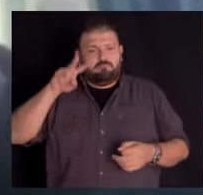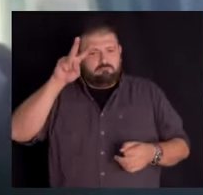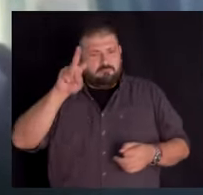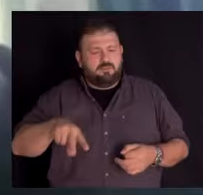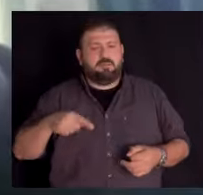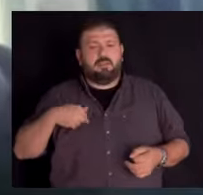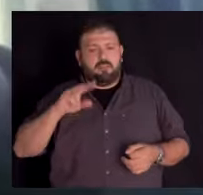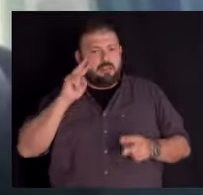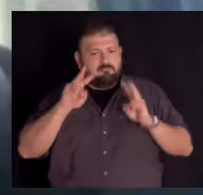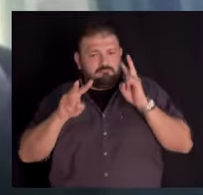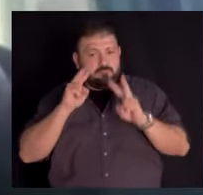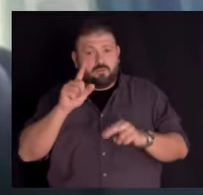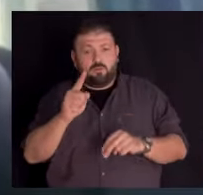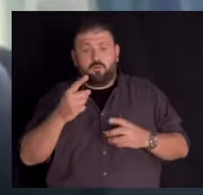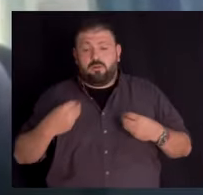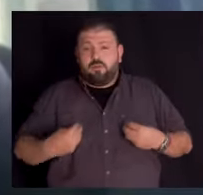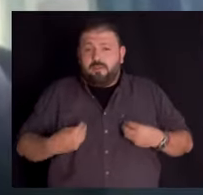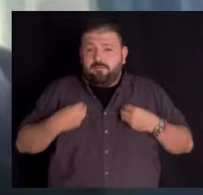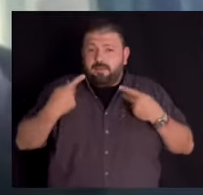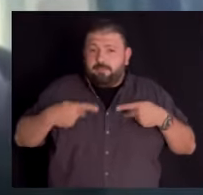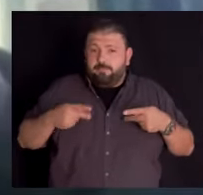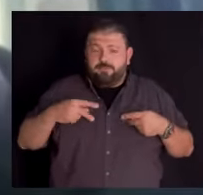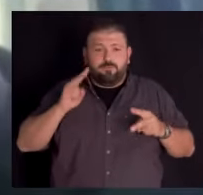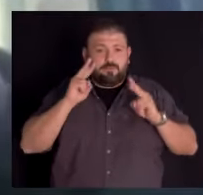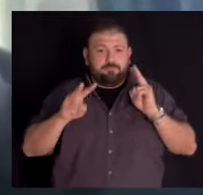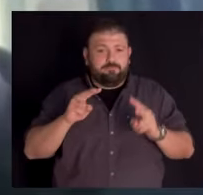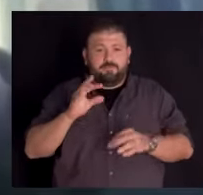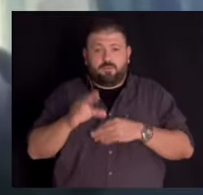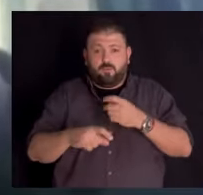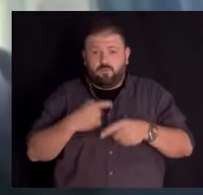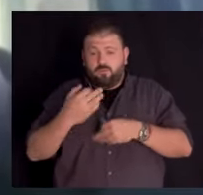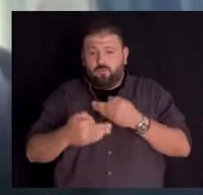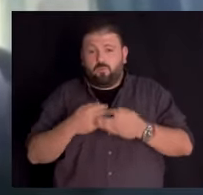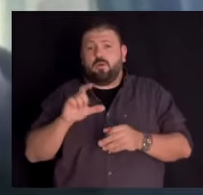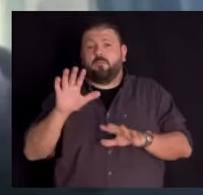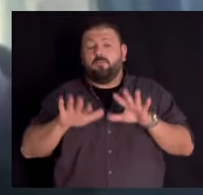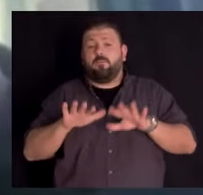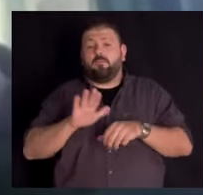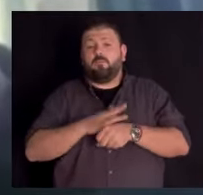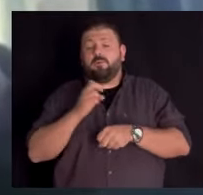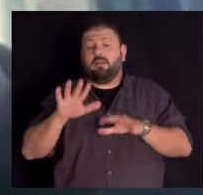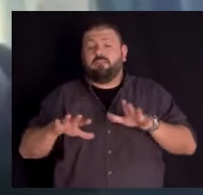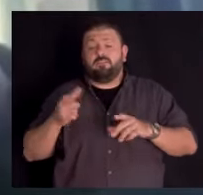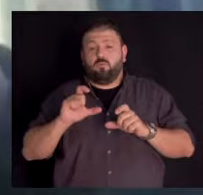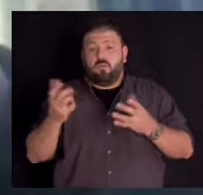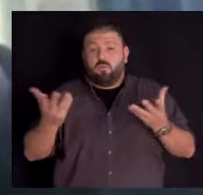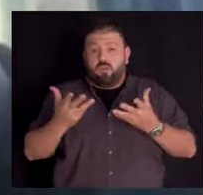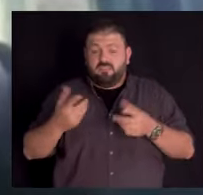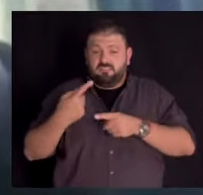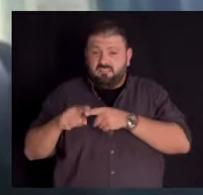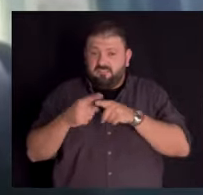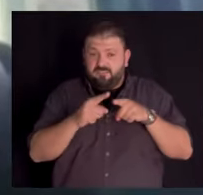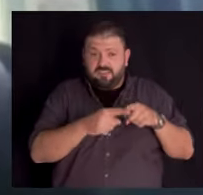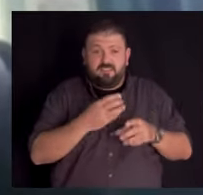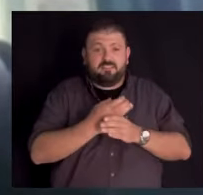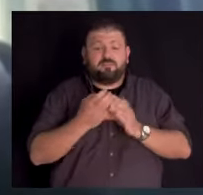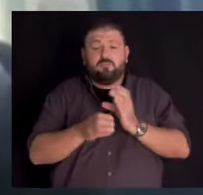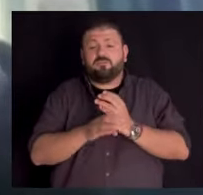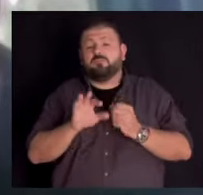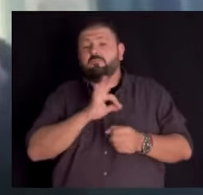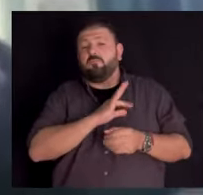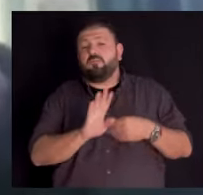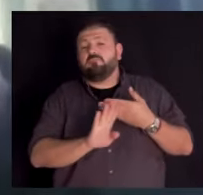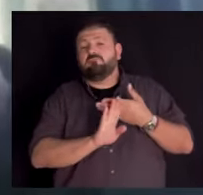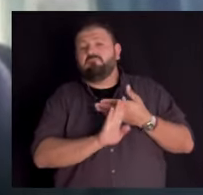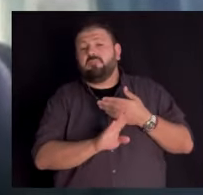persona que lleva una vida sedentaria está más susceptible de enfermarse, ¿sí? De enfermedades, ya sea, bueno,